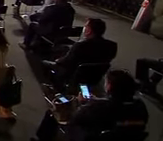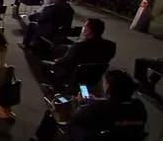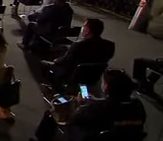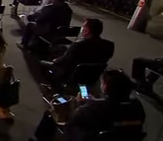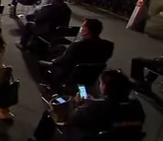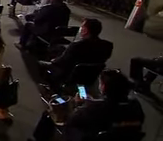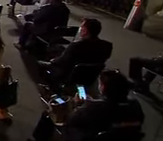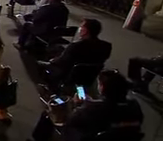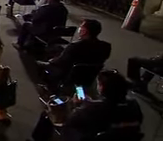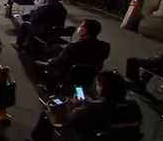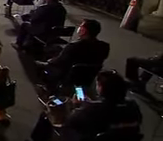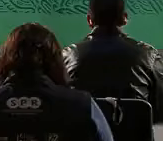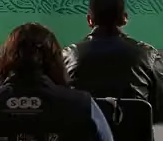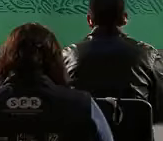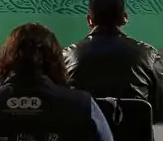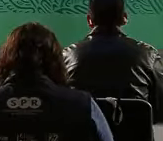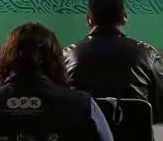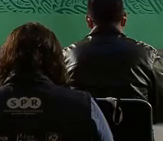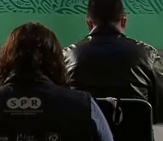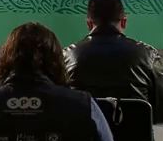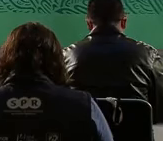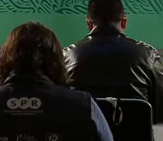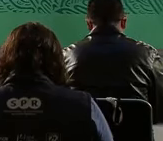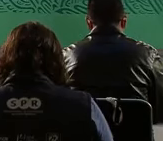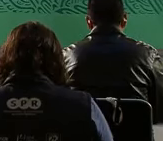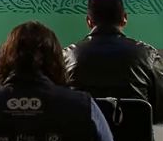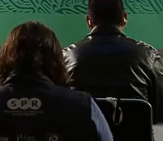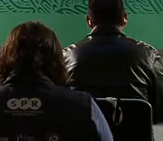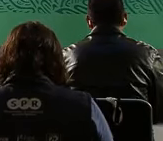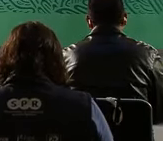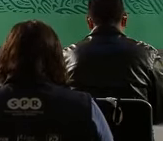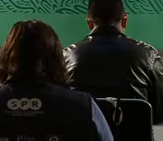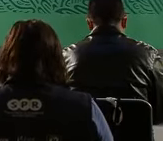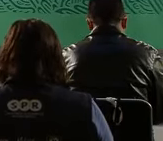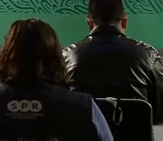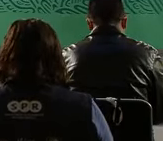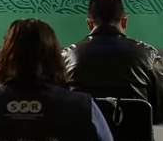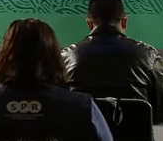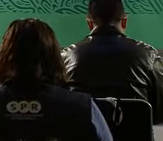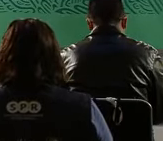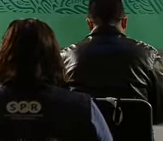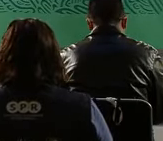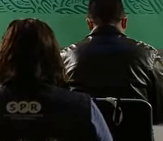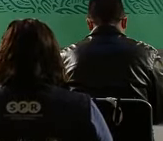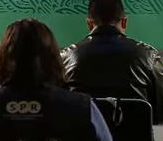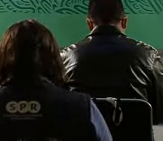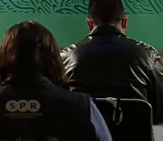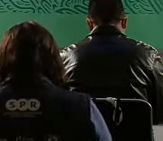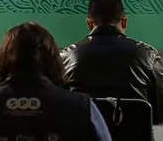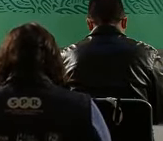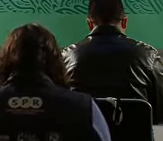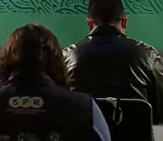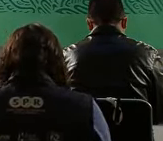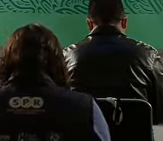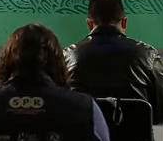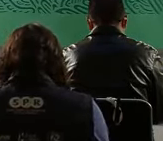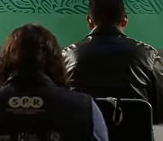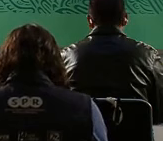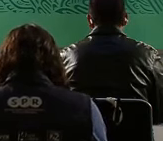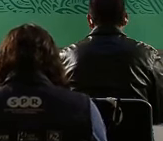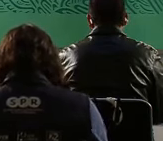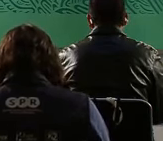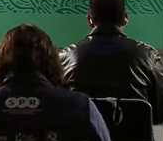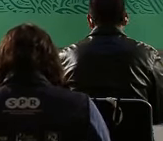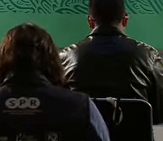Ford. Como ustedes saben, son 1.554 kilómetros. El tren va a ofrecer tres tipos de servicios: